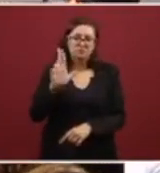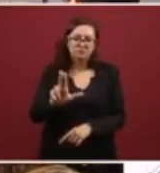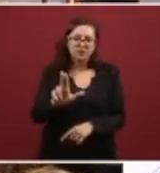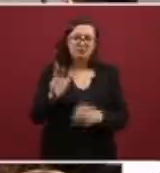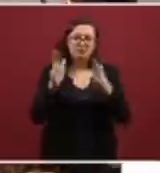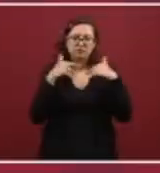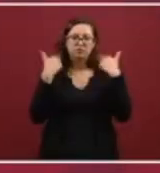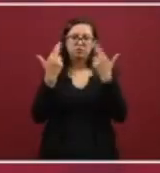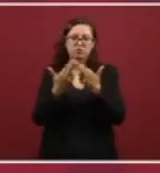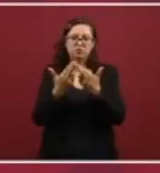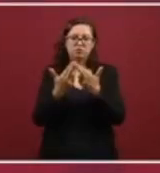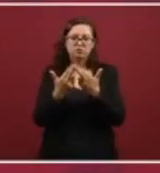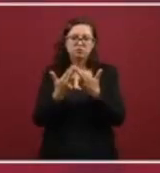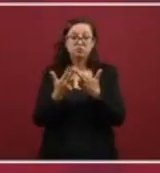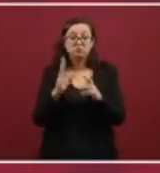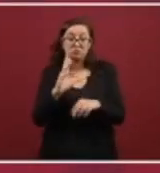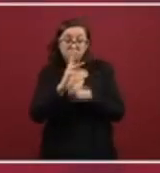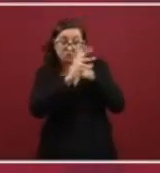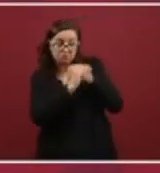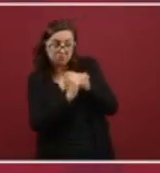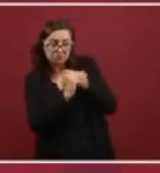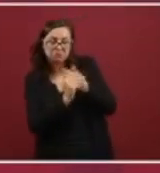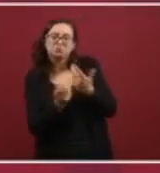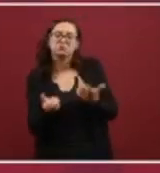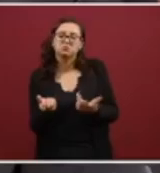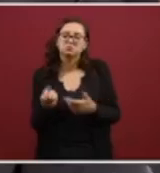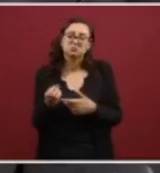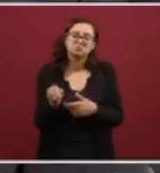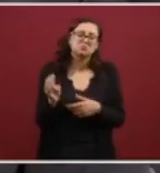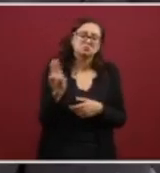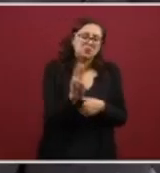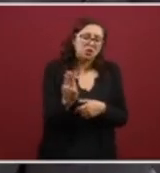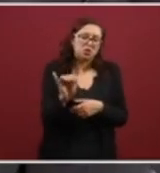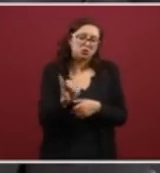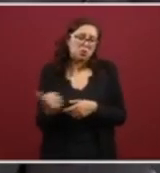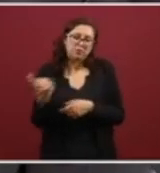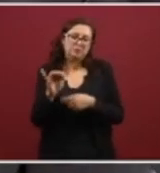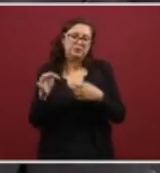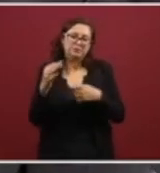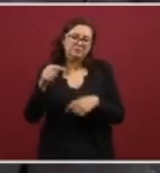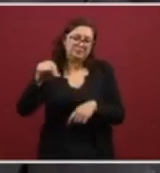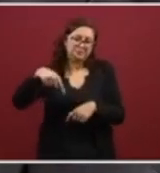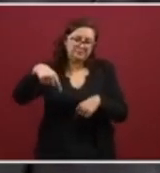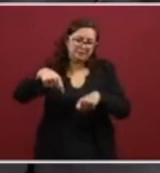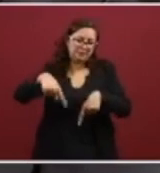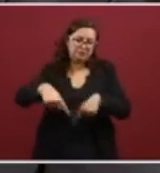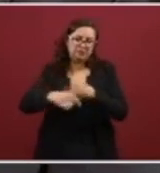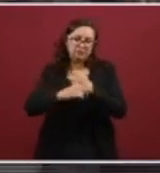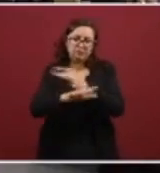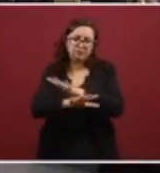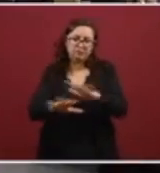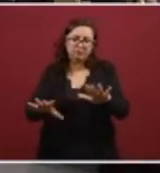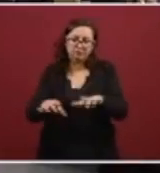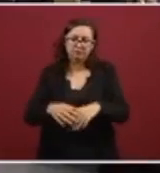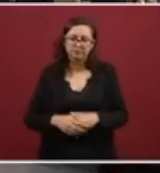es la reunión, si el presidente nos lo permite, en los días subsecuentes se los informamos por esta vía.